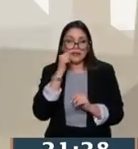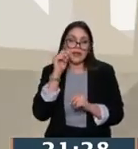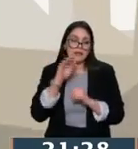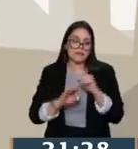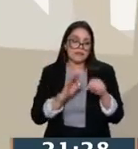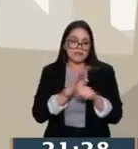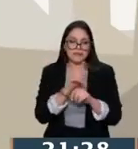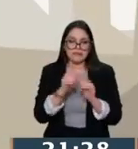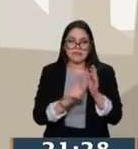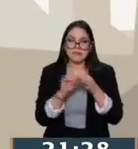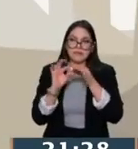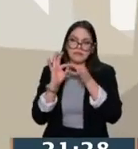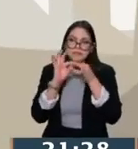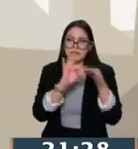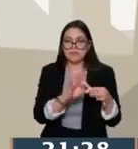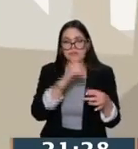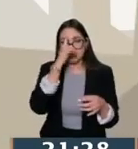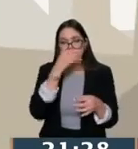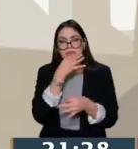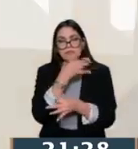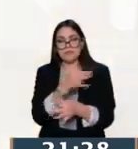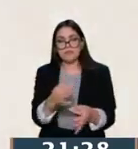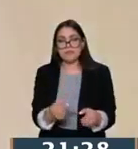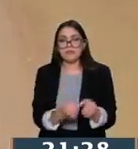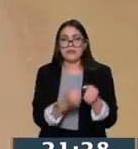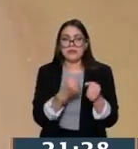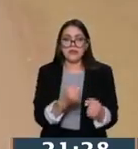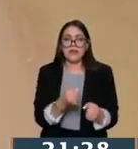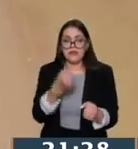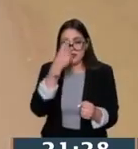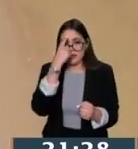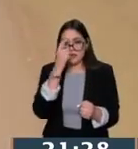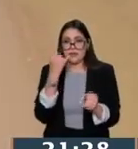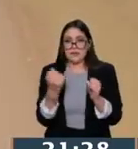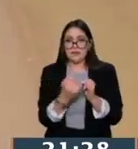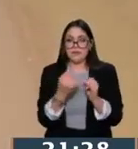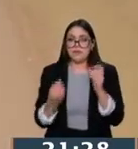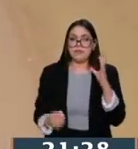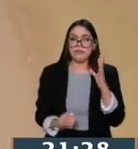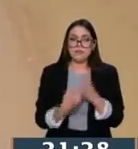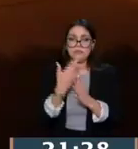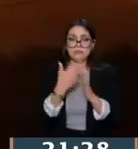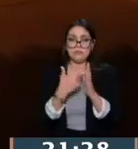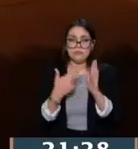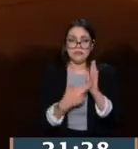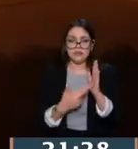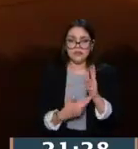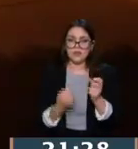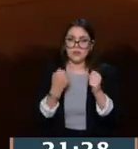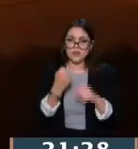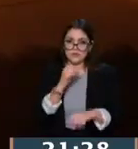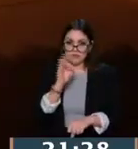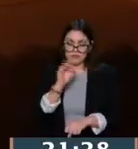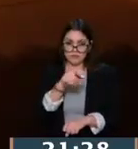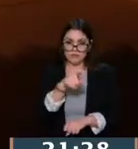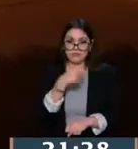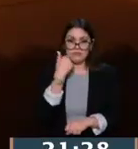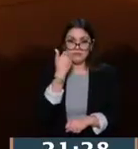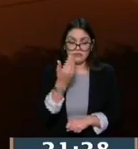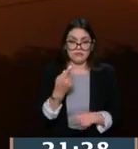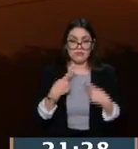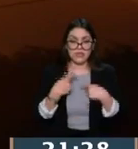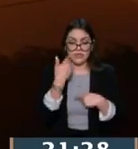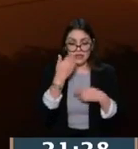ley para mandar un mensaje muy fuerte y no solo un mensaje, una normatividad muy punitiva para aquellos que